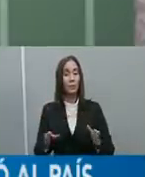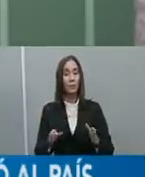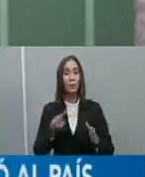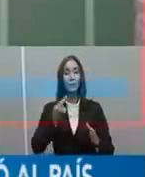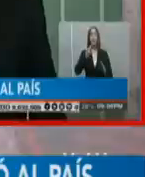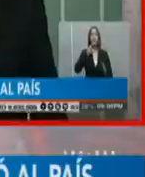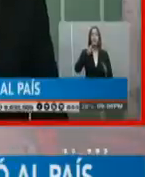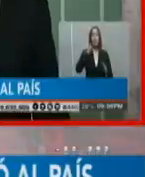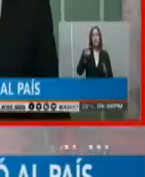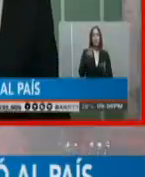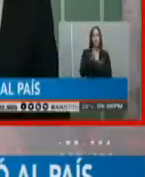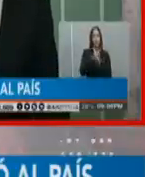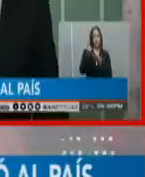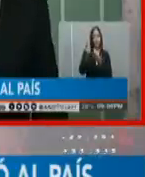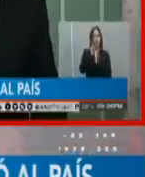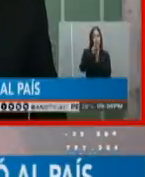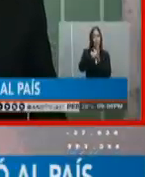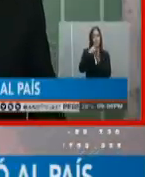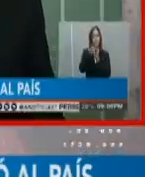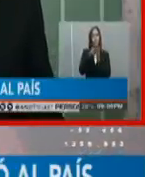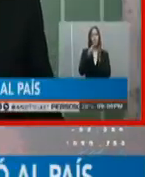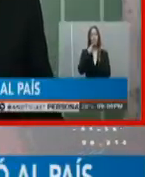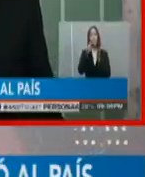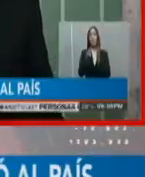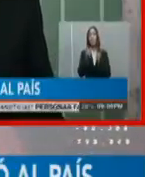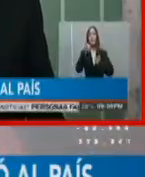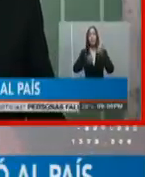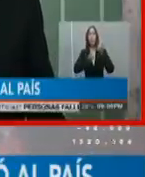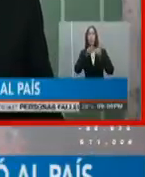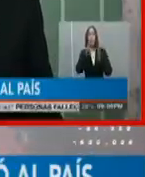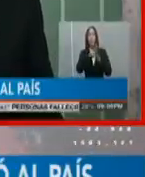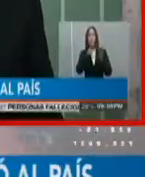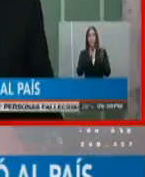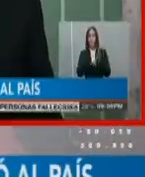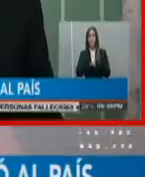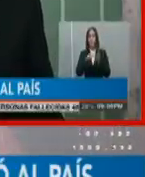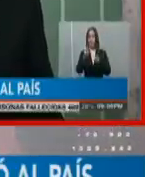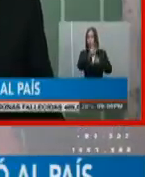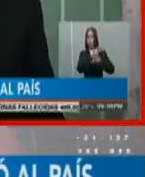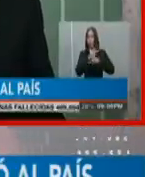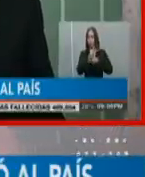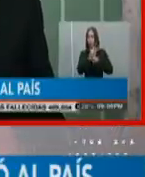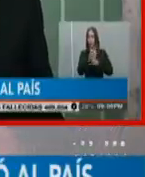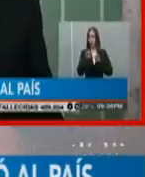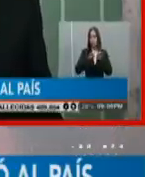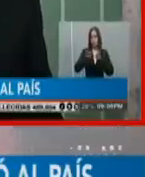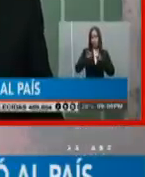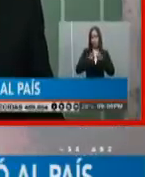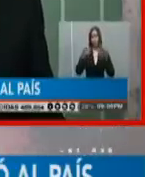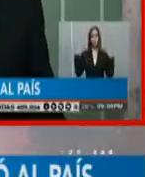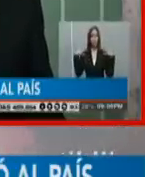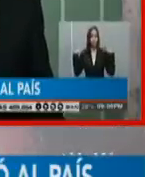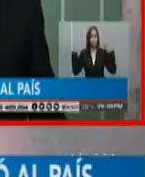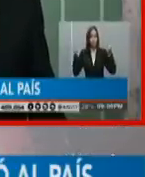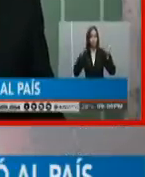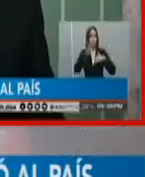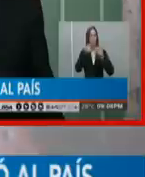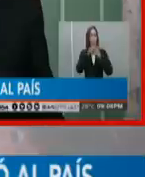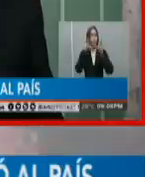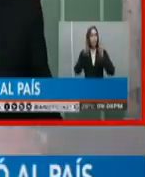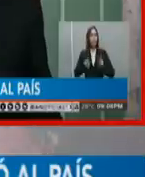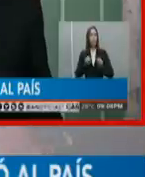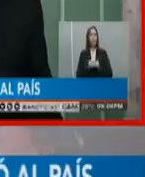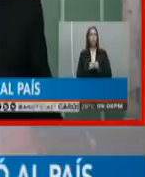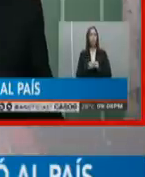sido adoptadas por la Junta Central Electoral para evitar contagios, también por el Ministerio de Salud Pública, y respetar los resultados